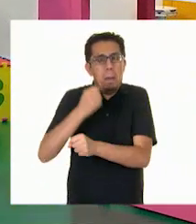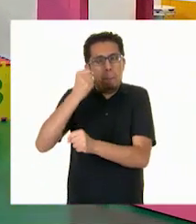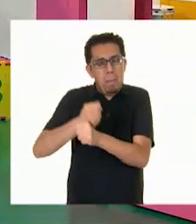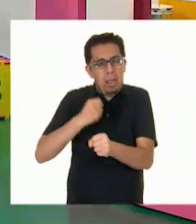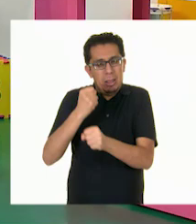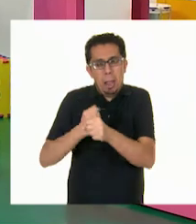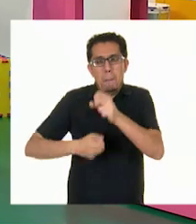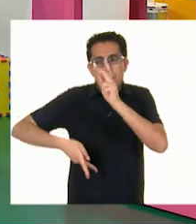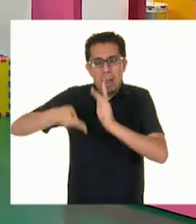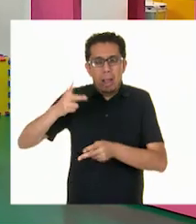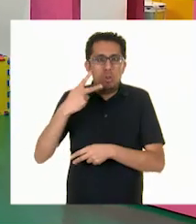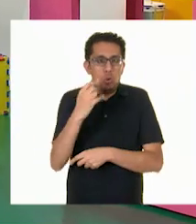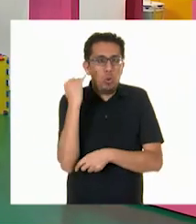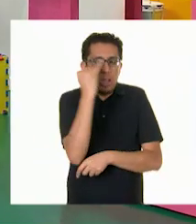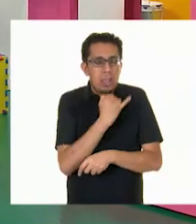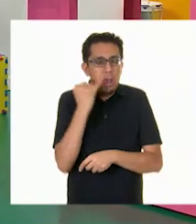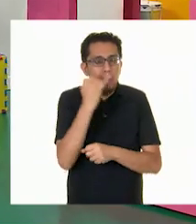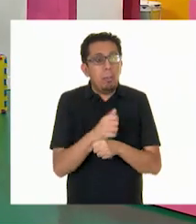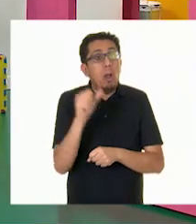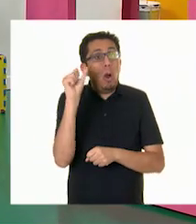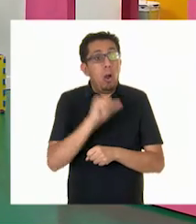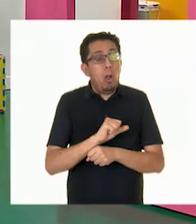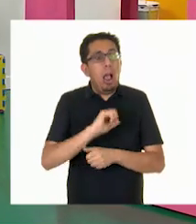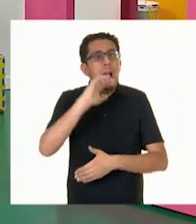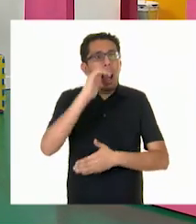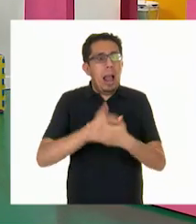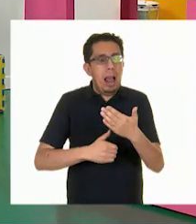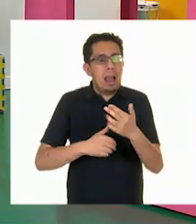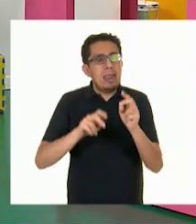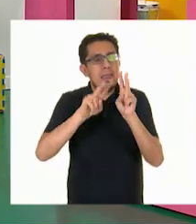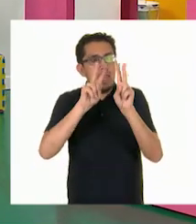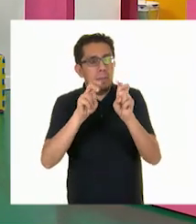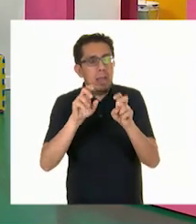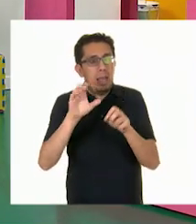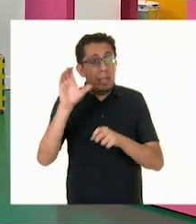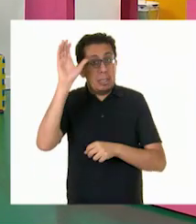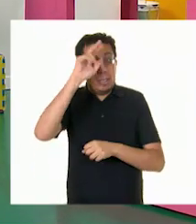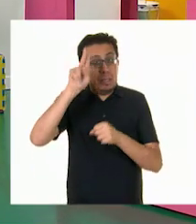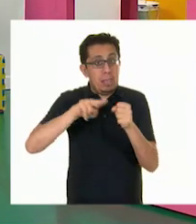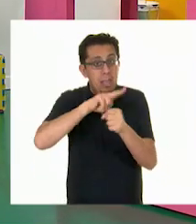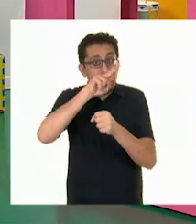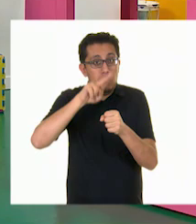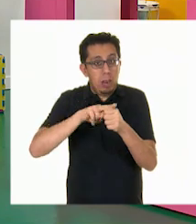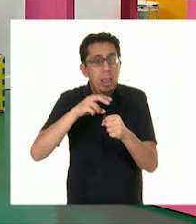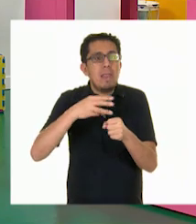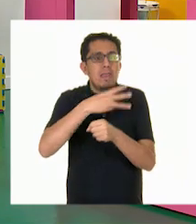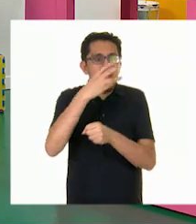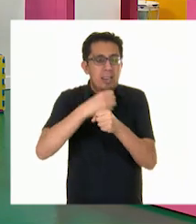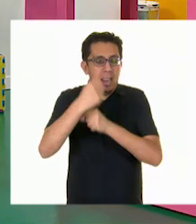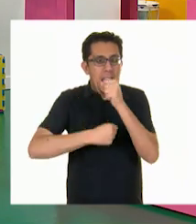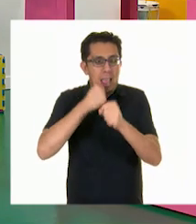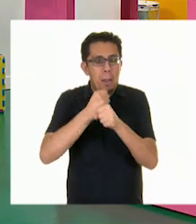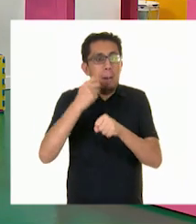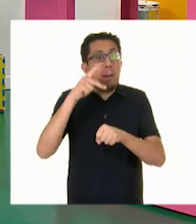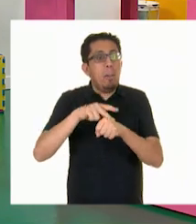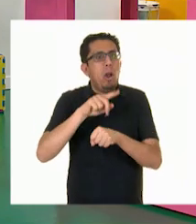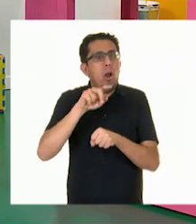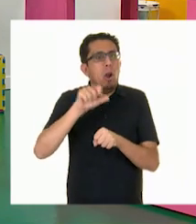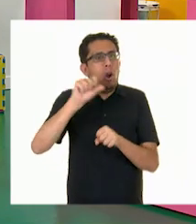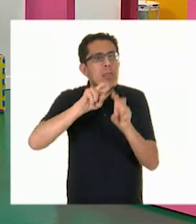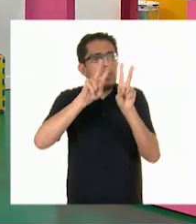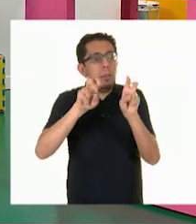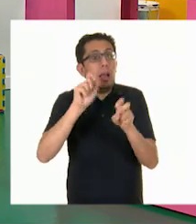platica con tu familia en tu lengua materna. Por hoy hemos terminado con la clase de Ciencias Naturales del tercer grado de primaria y el tema